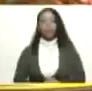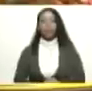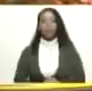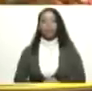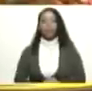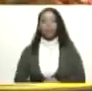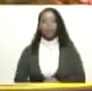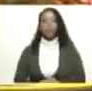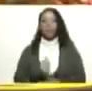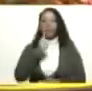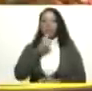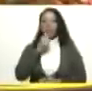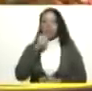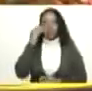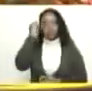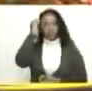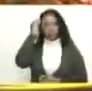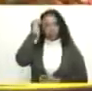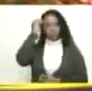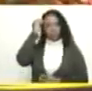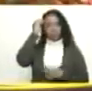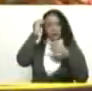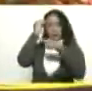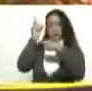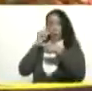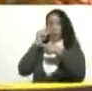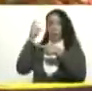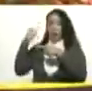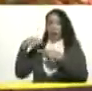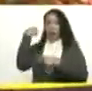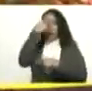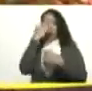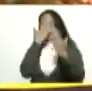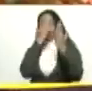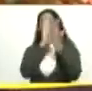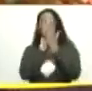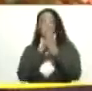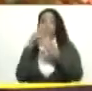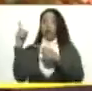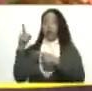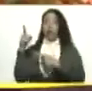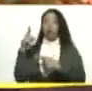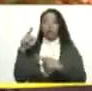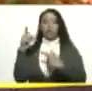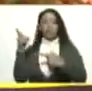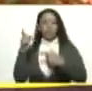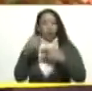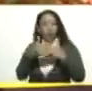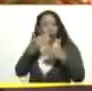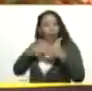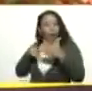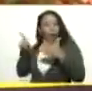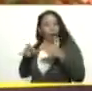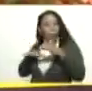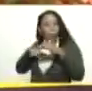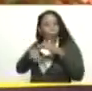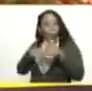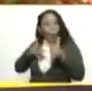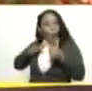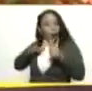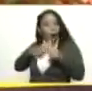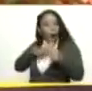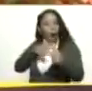¿Y quién iba a pensar que aquel que nos ponía la cara sencillamente por detrás, cuando se daba la